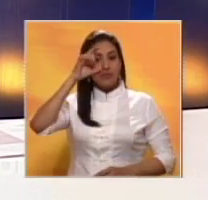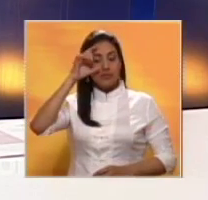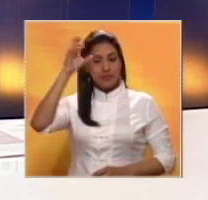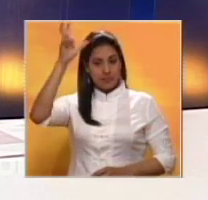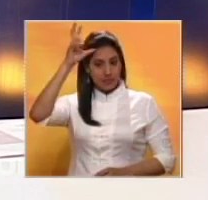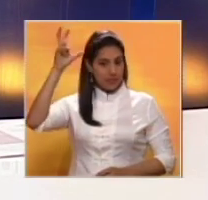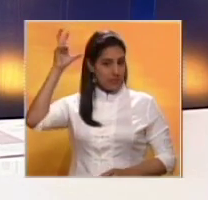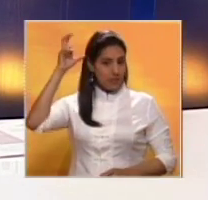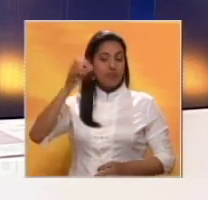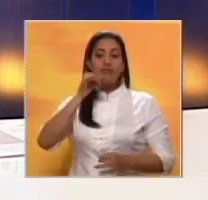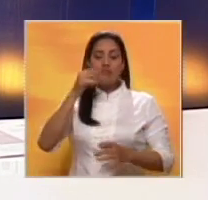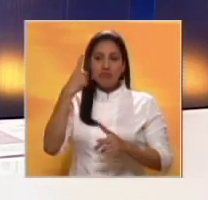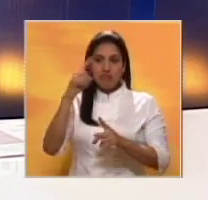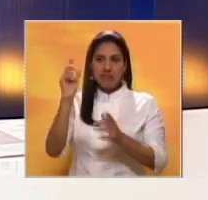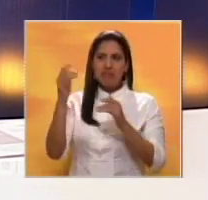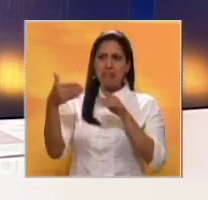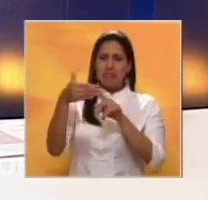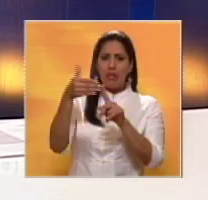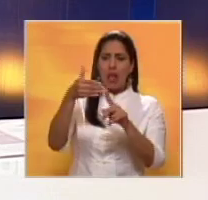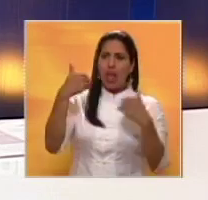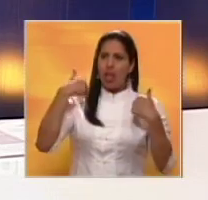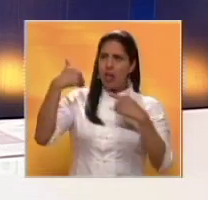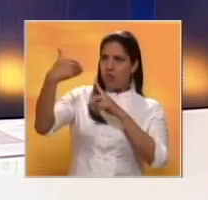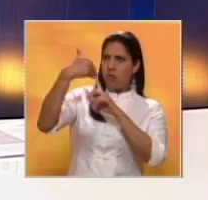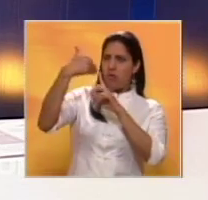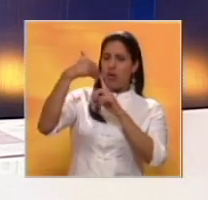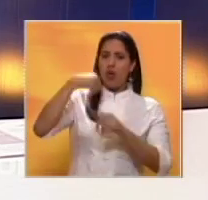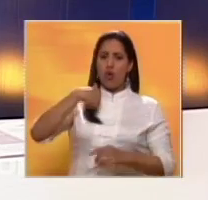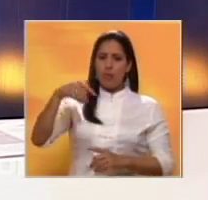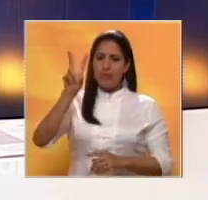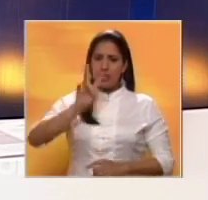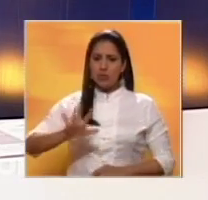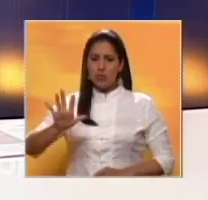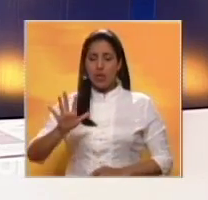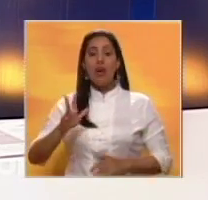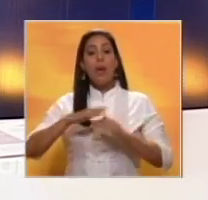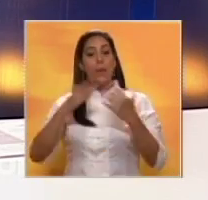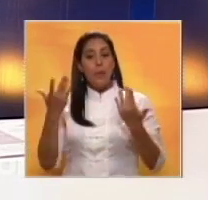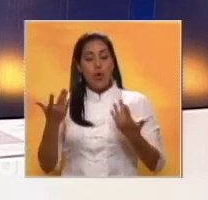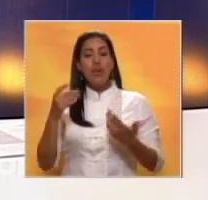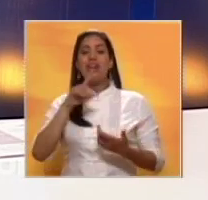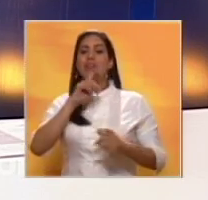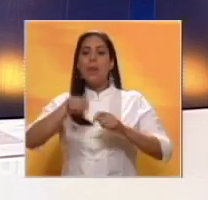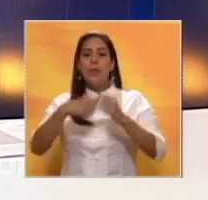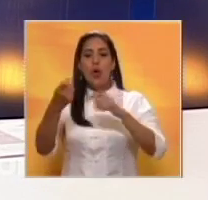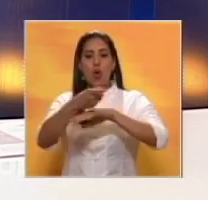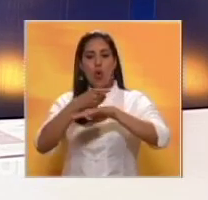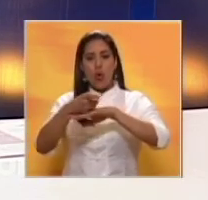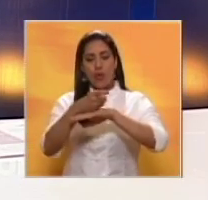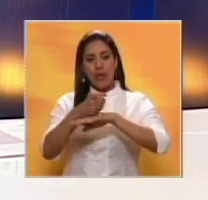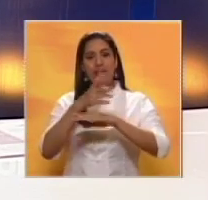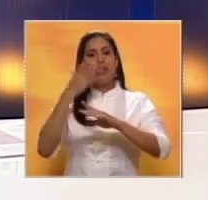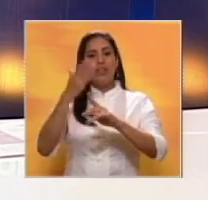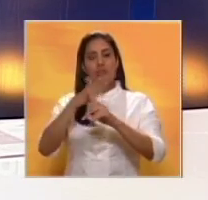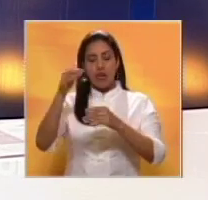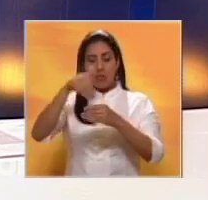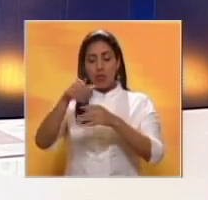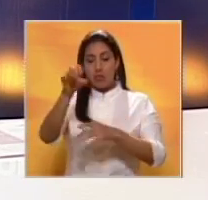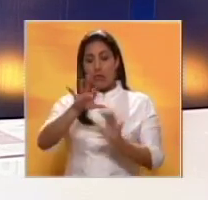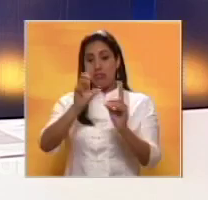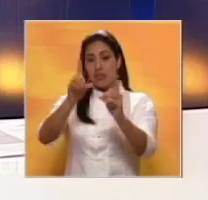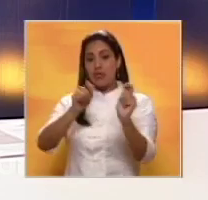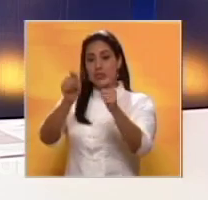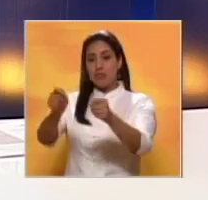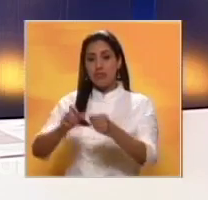la República, afirmó que existe una persecución y asedio permanente contra Venezuela para tratar de derrocar a un gobierno legítimo electo por el